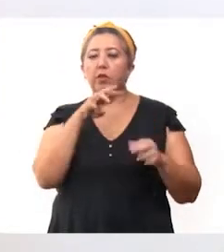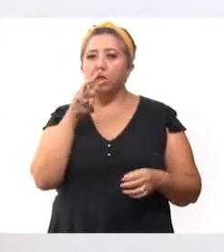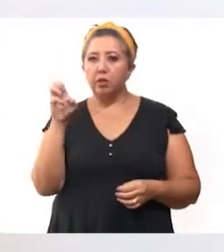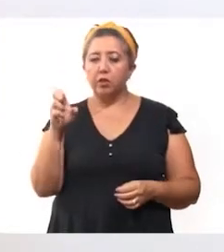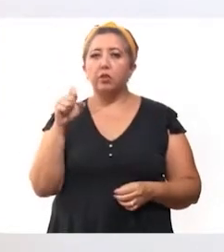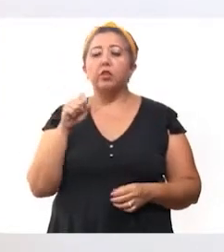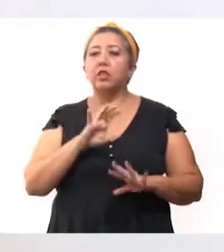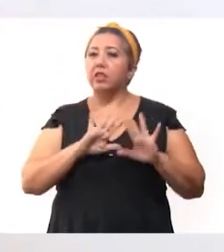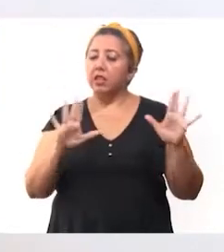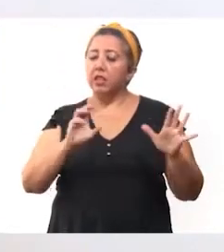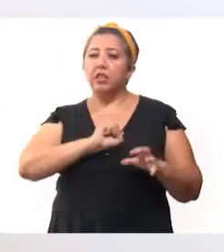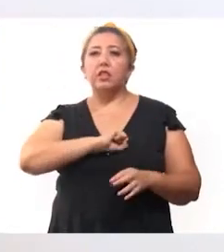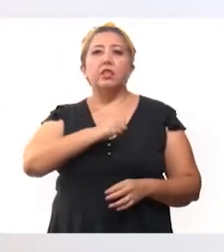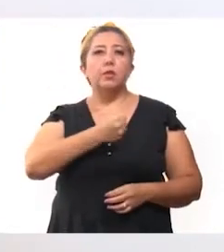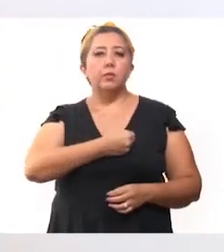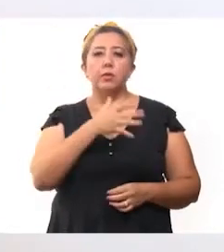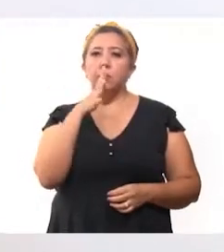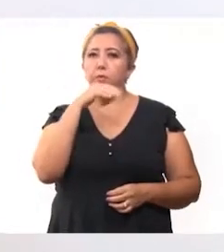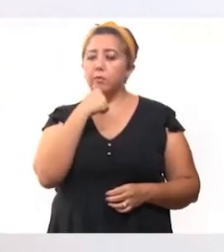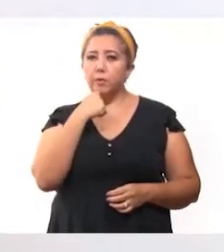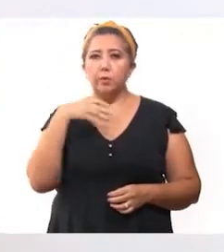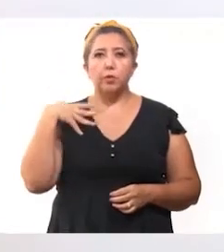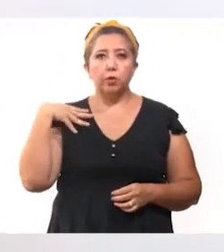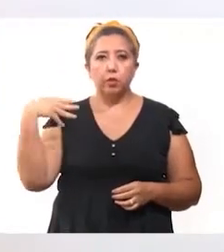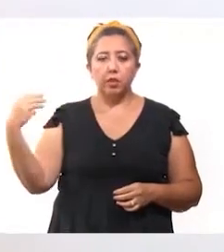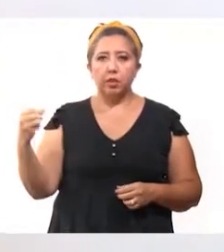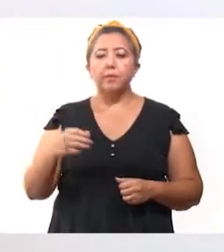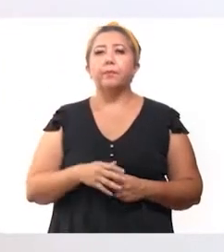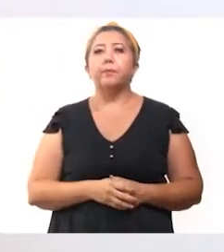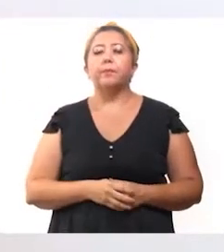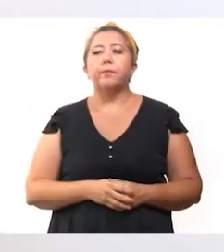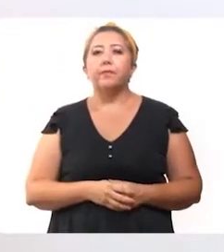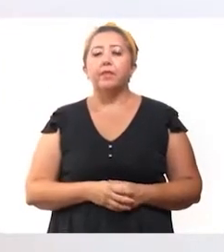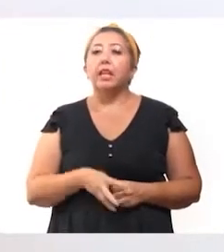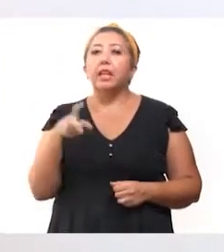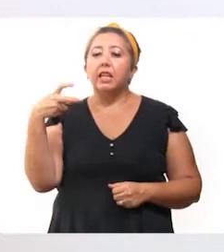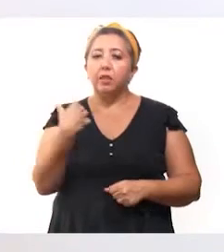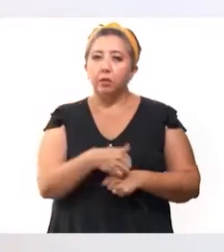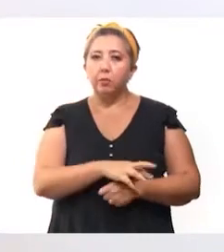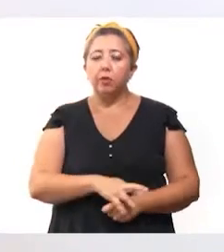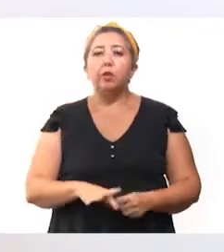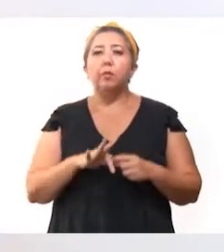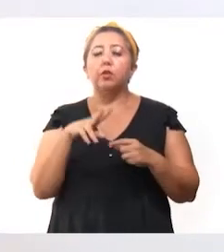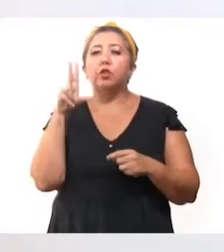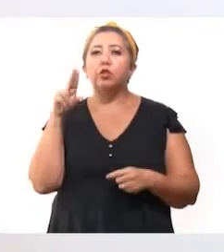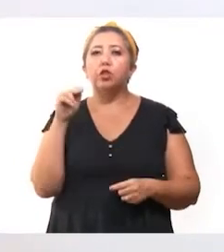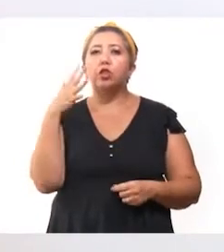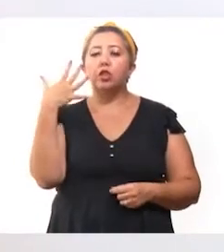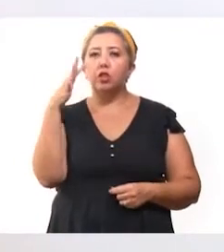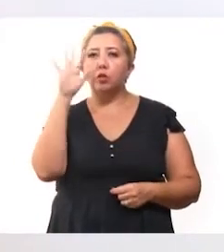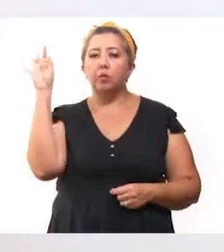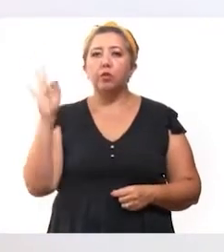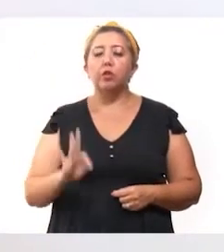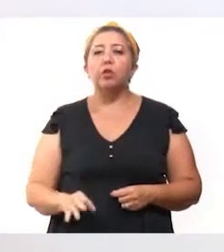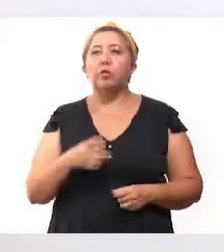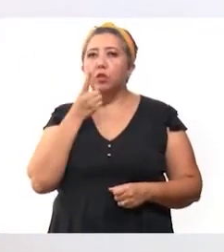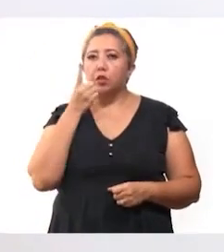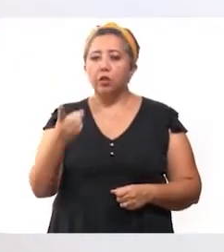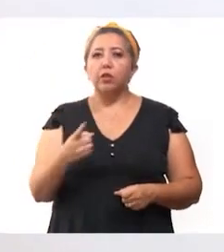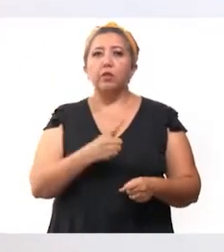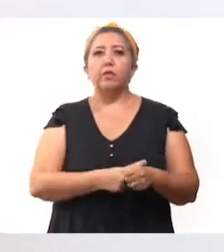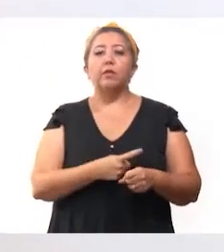38.935 pacientes ya se recuperaron, no presentan síntomas ni pueden contagiar. Esta cifra representa el 85% del total de